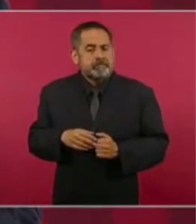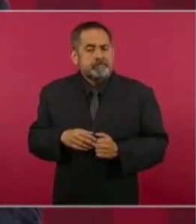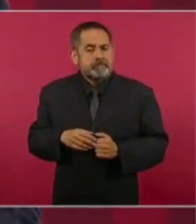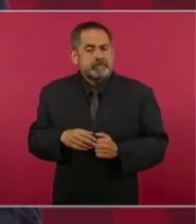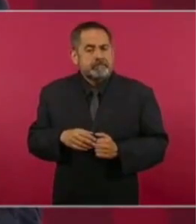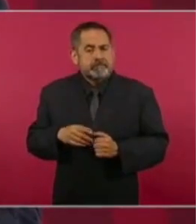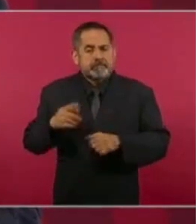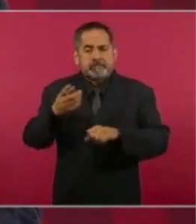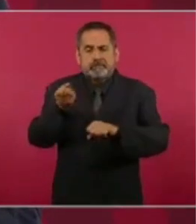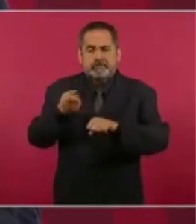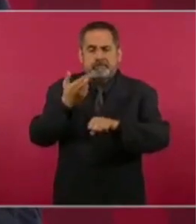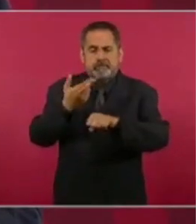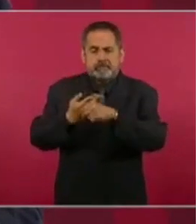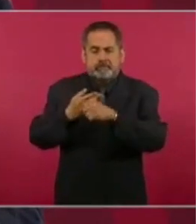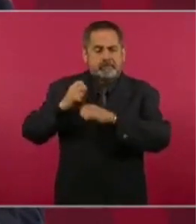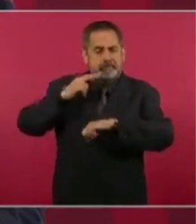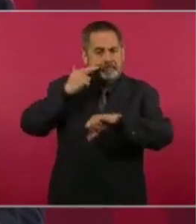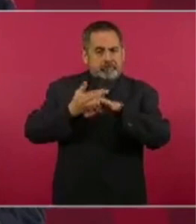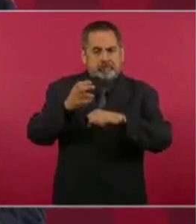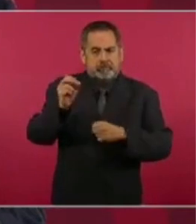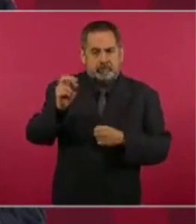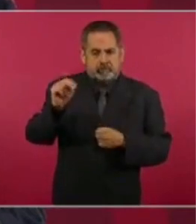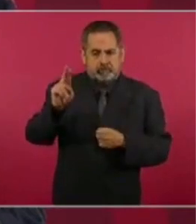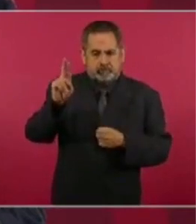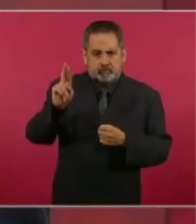el secretario general de la ONU,